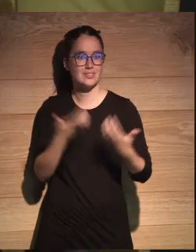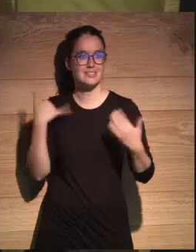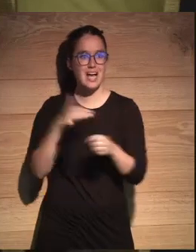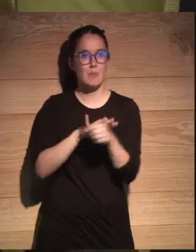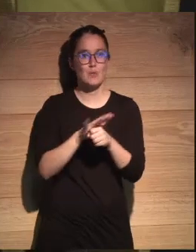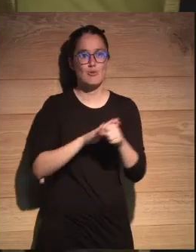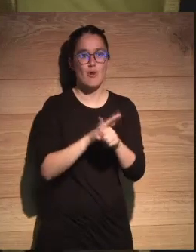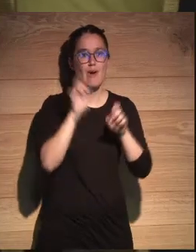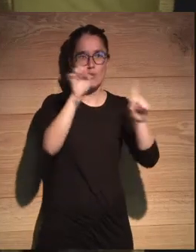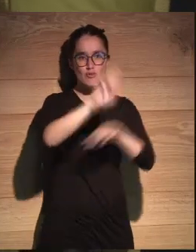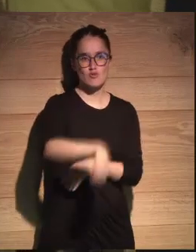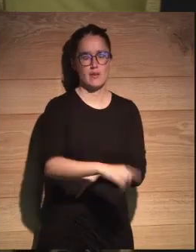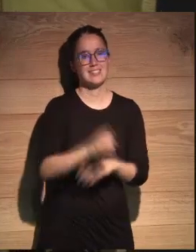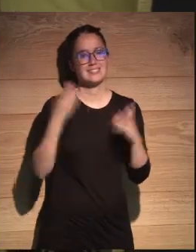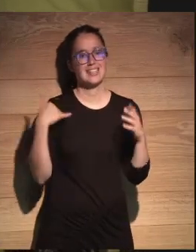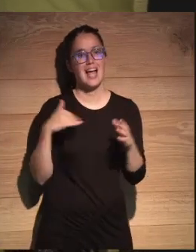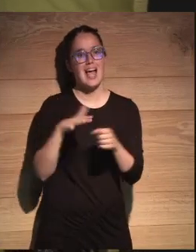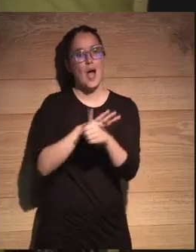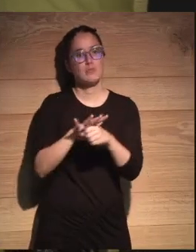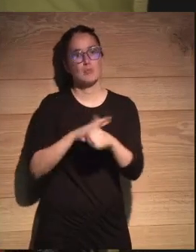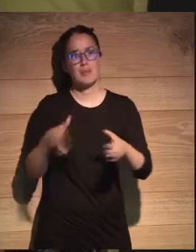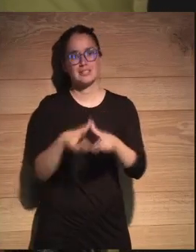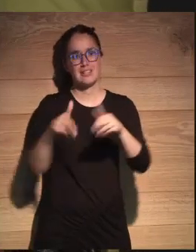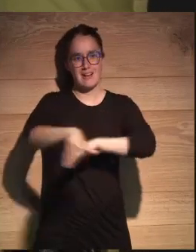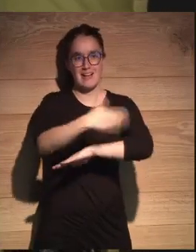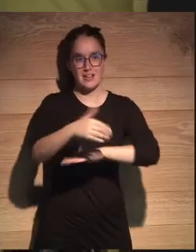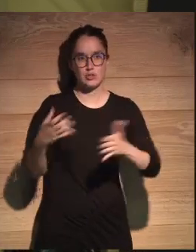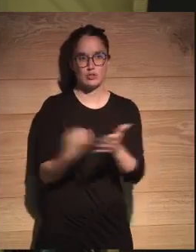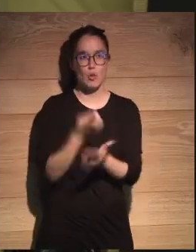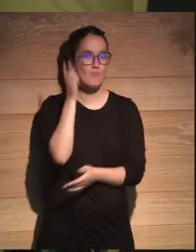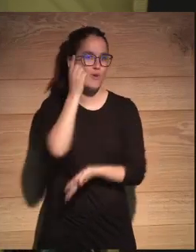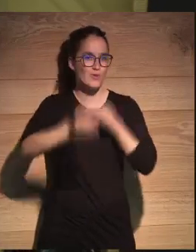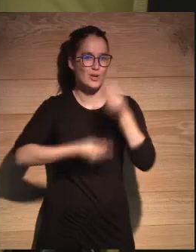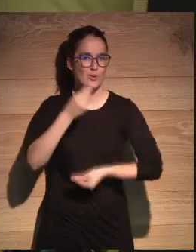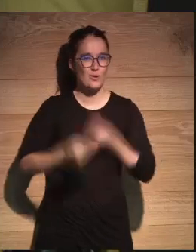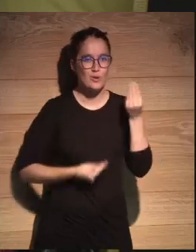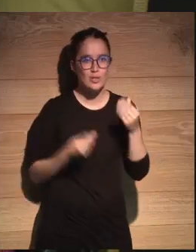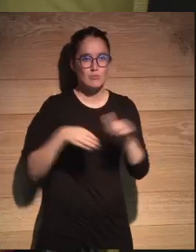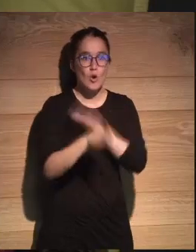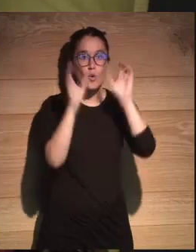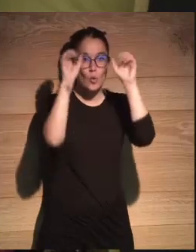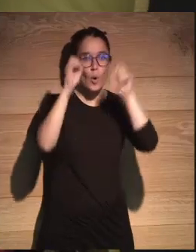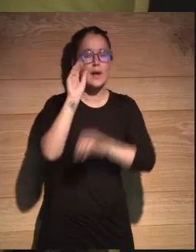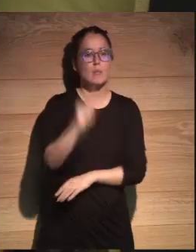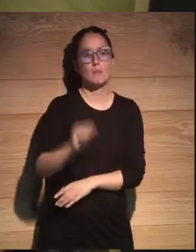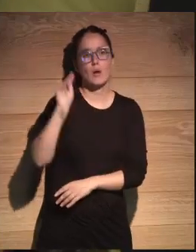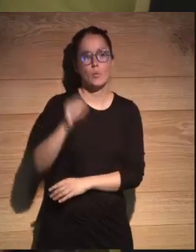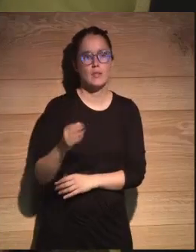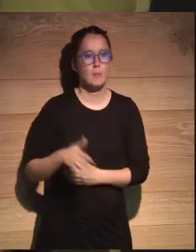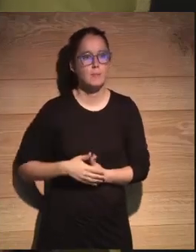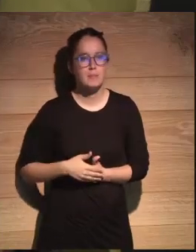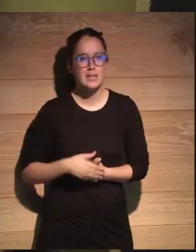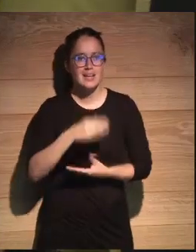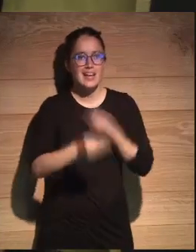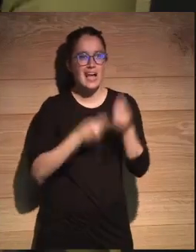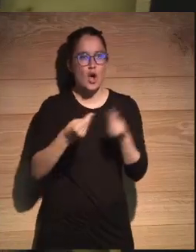los ámbitos formales, se juega en los ámbitos informales. Todo el mundo pasa por un móvil, abre Google y pregunta qué